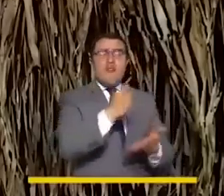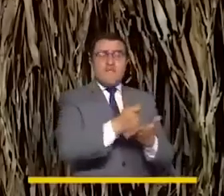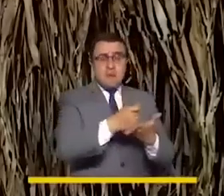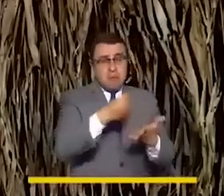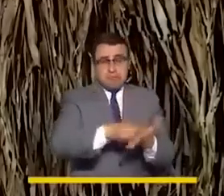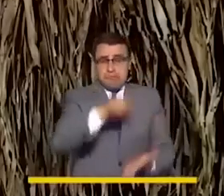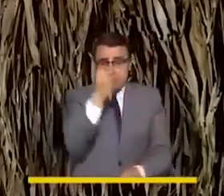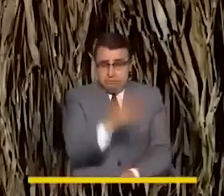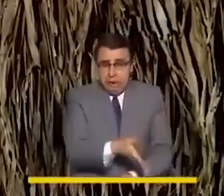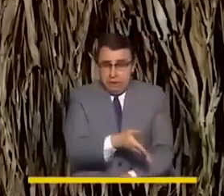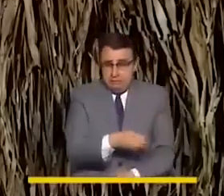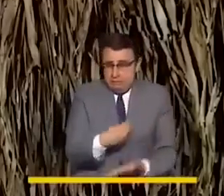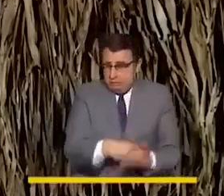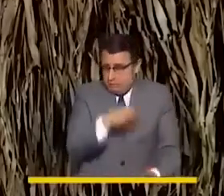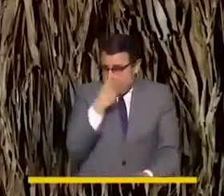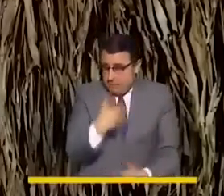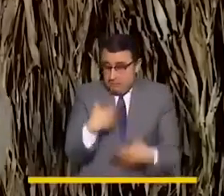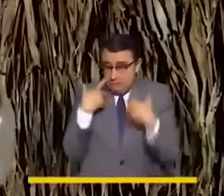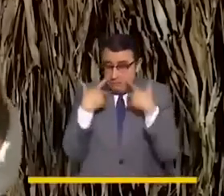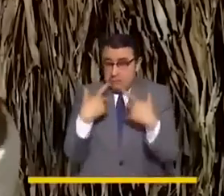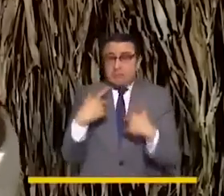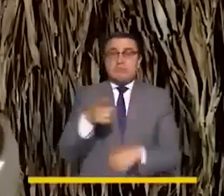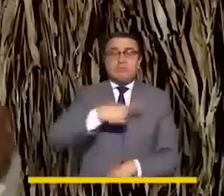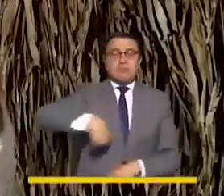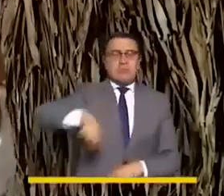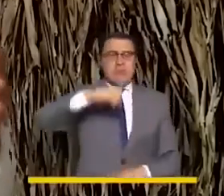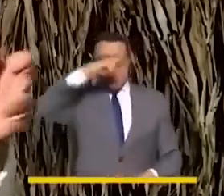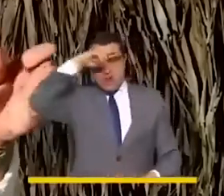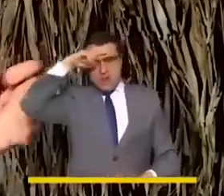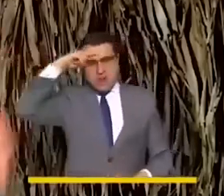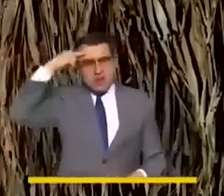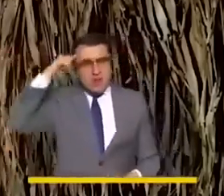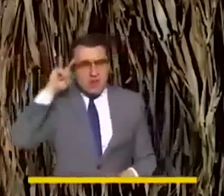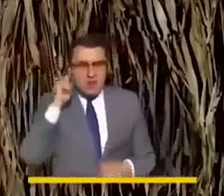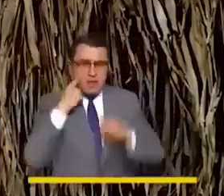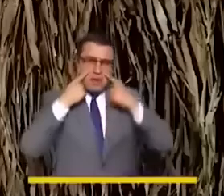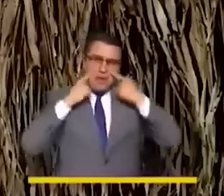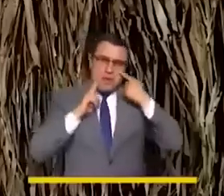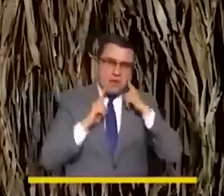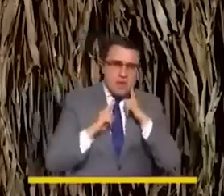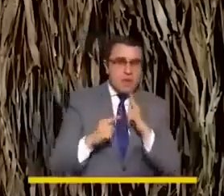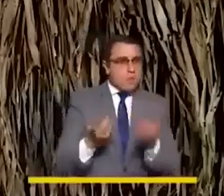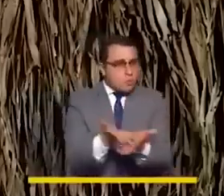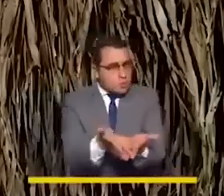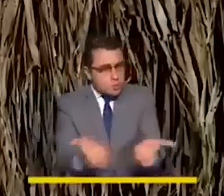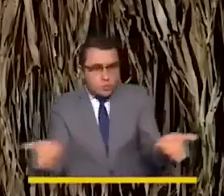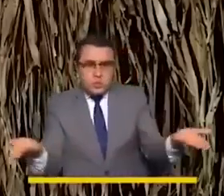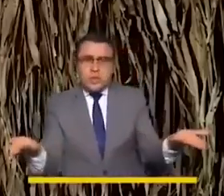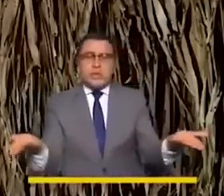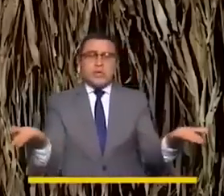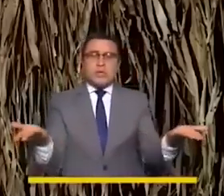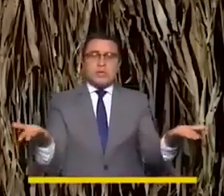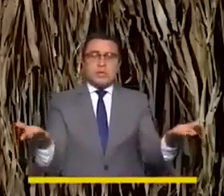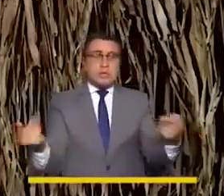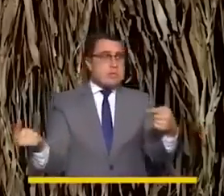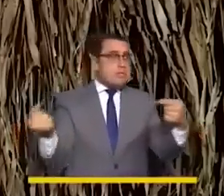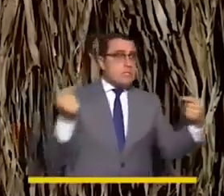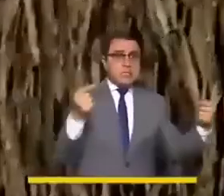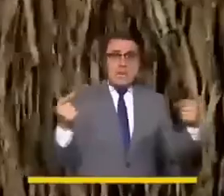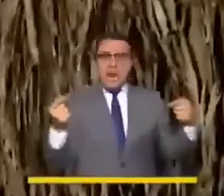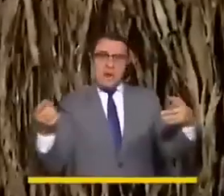caros, carísimos, y de cuánto sudor y lágrima gastada por ustedes, entonces